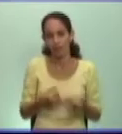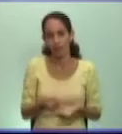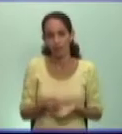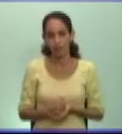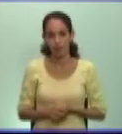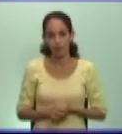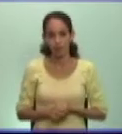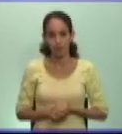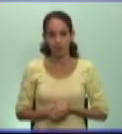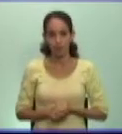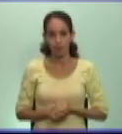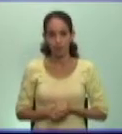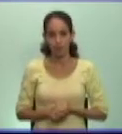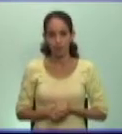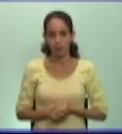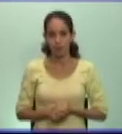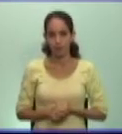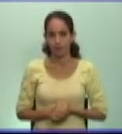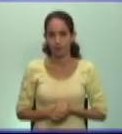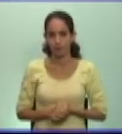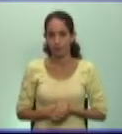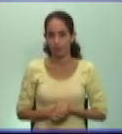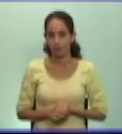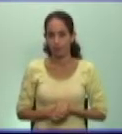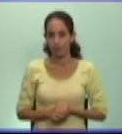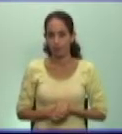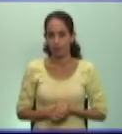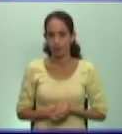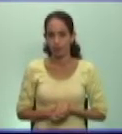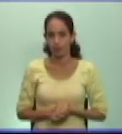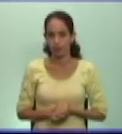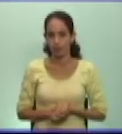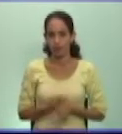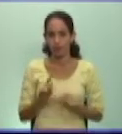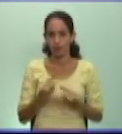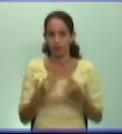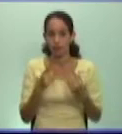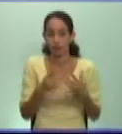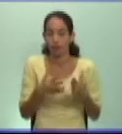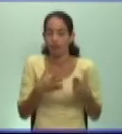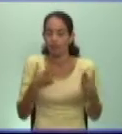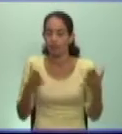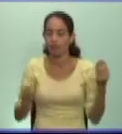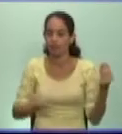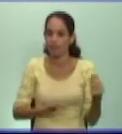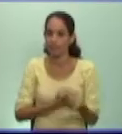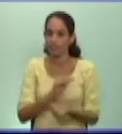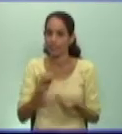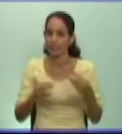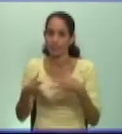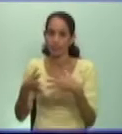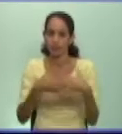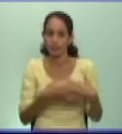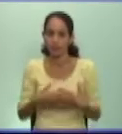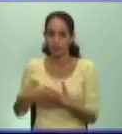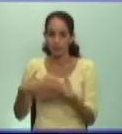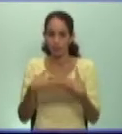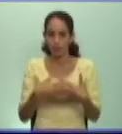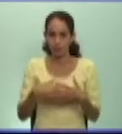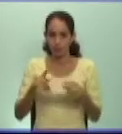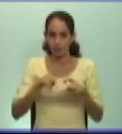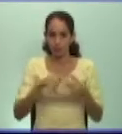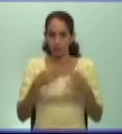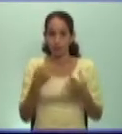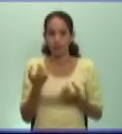imagen que desde el punto de vista interno posibilita grandes cambios dentro de la vida norteamericana. Pero desde el punto de